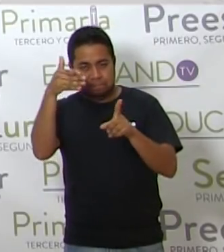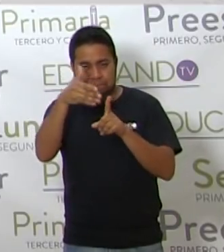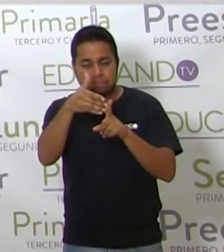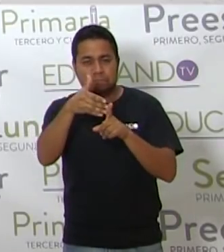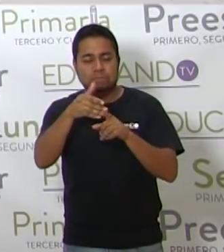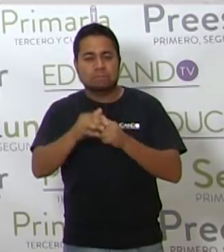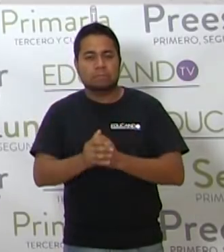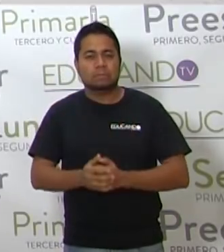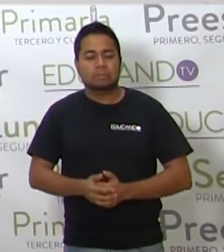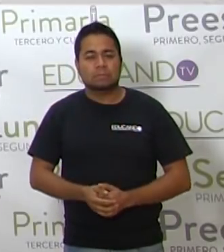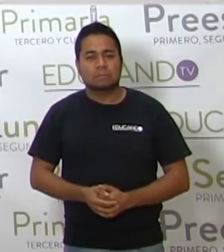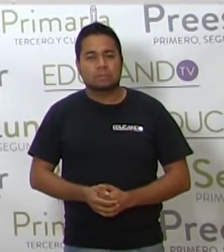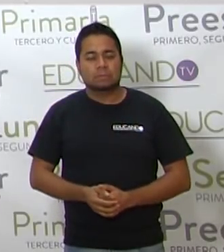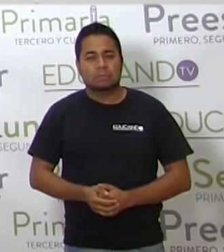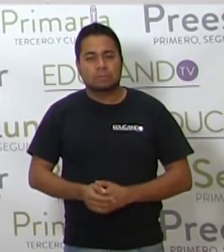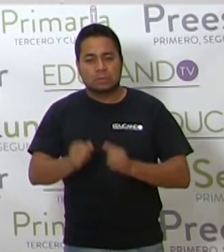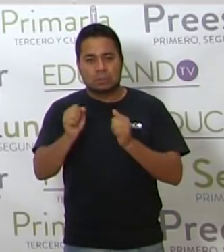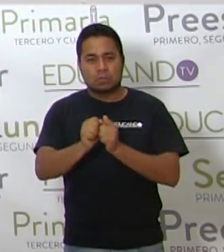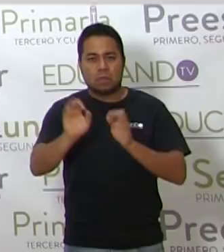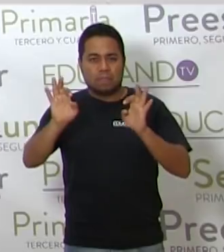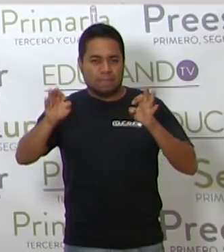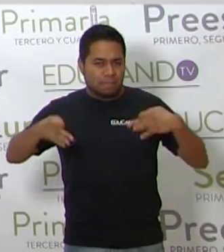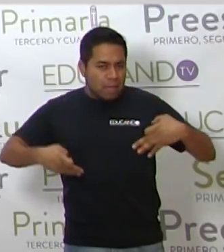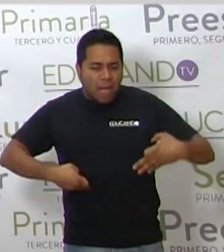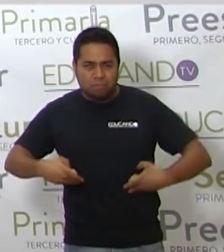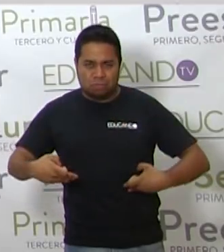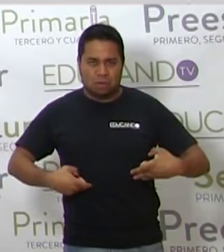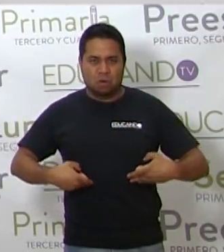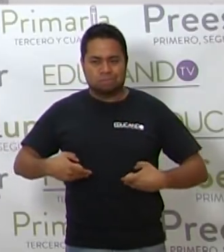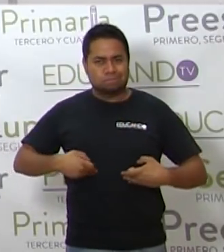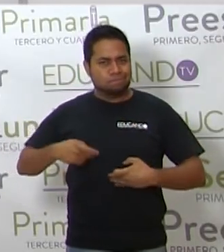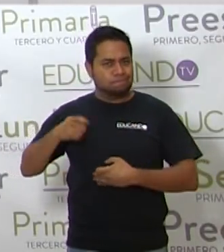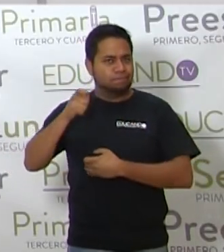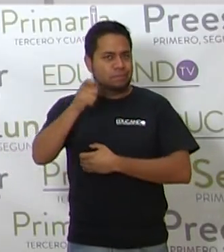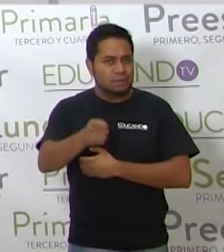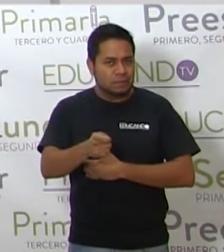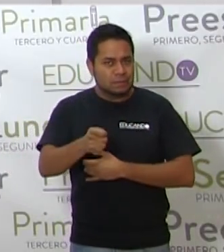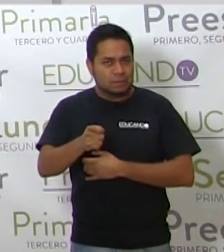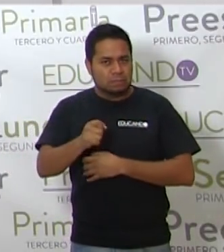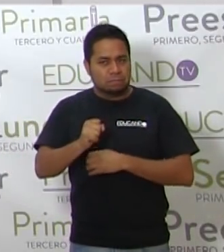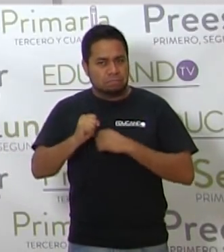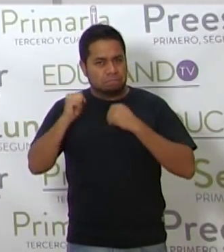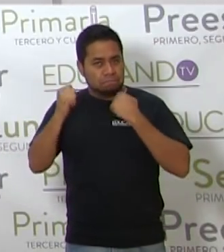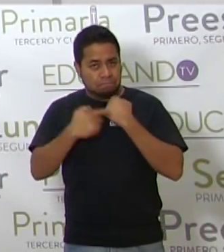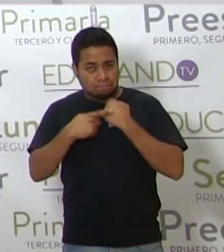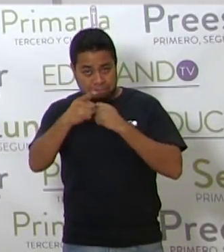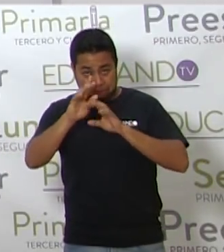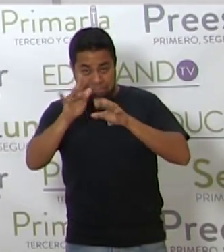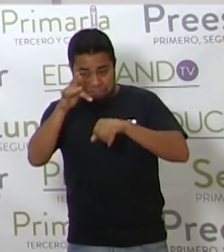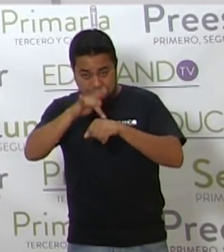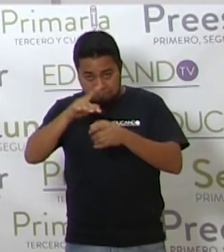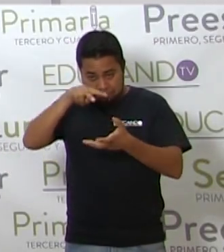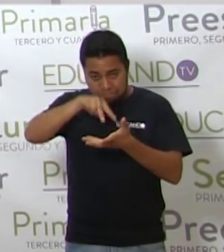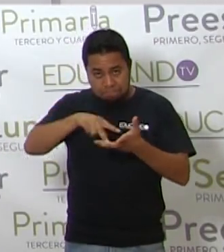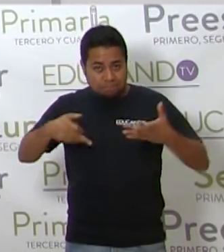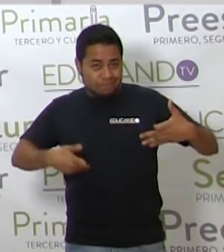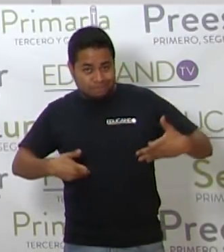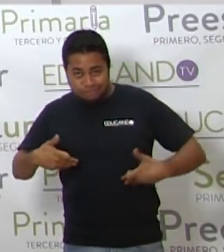relacionado con las obras de teatro. ¿Alguna vez has presentado alguna obra de